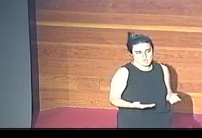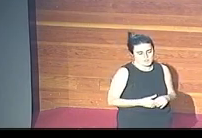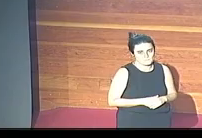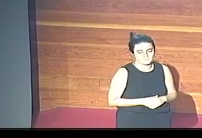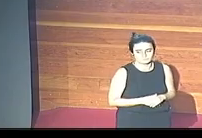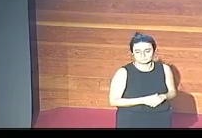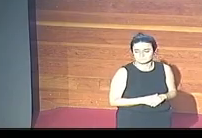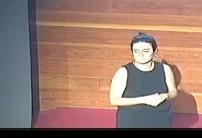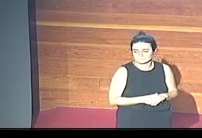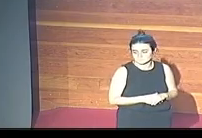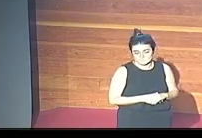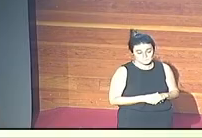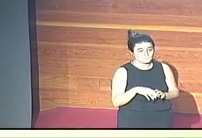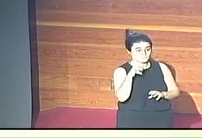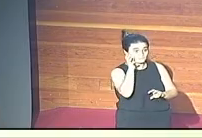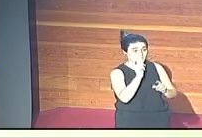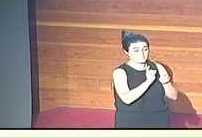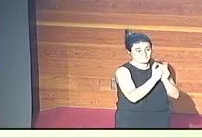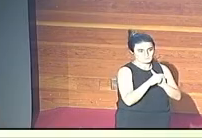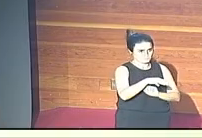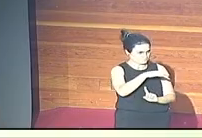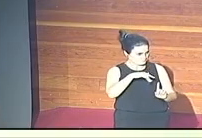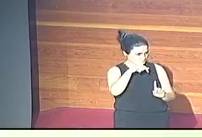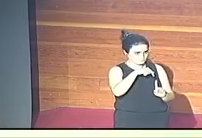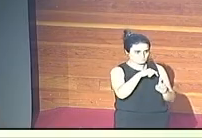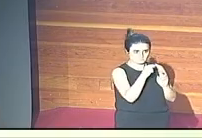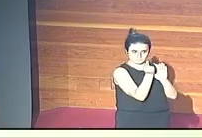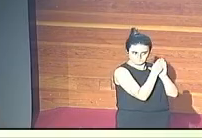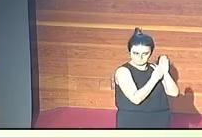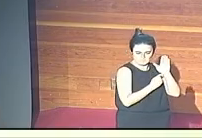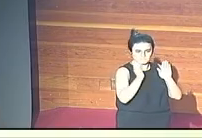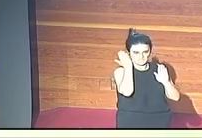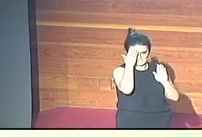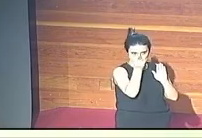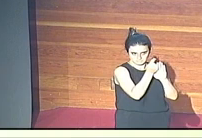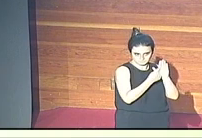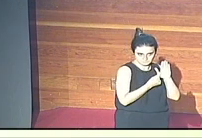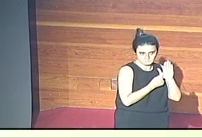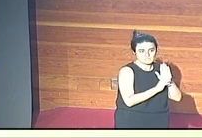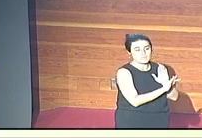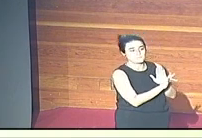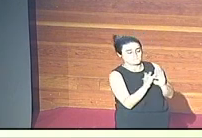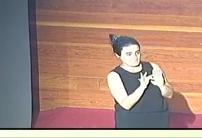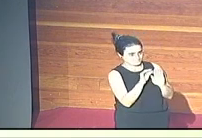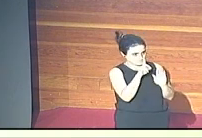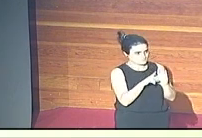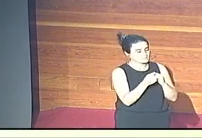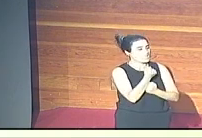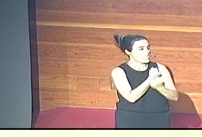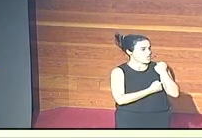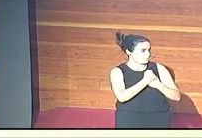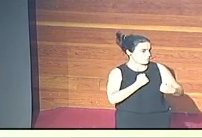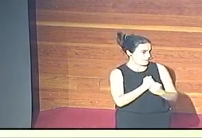el cambio climático y el medio ambiente aparecían ahí entre los principales junto con bueno pues una economía más fuerte